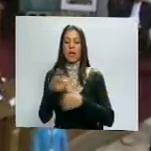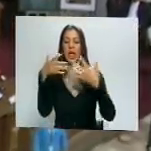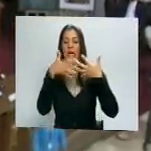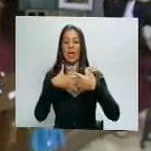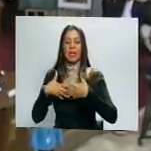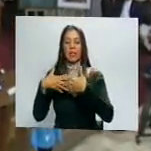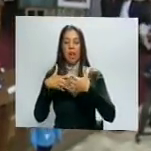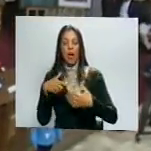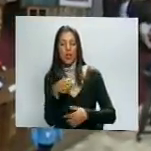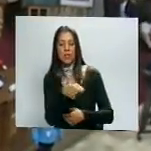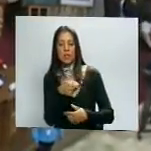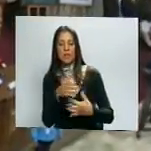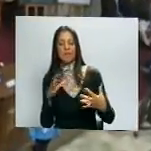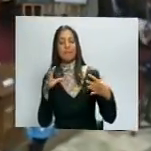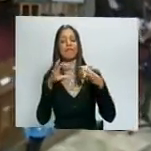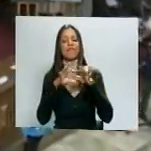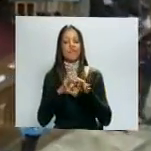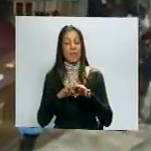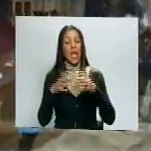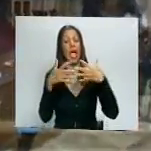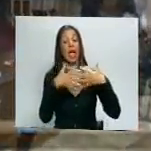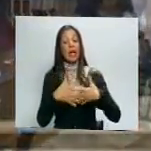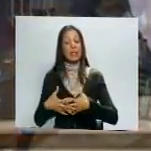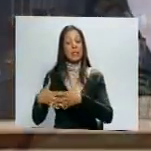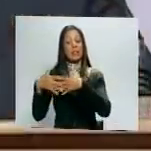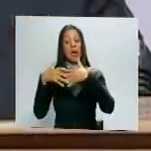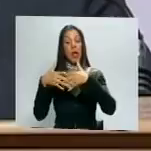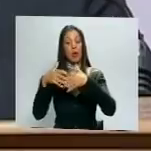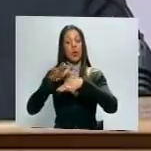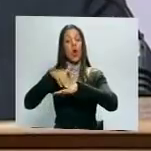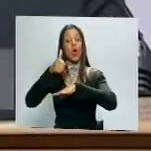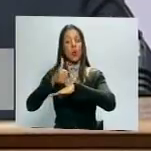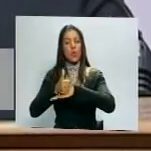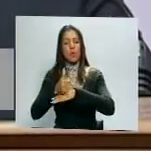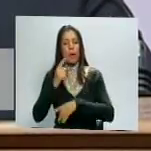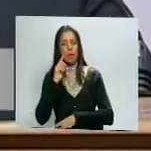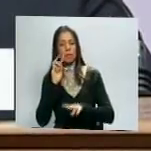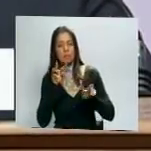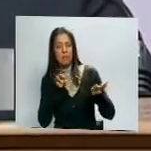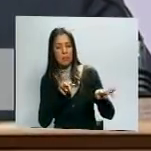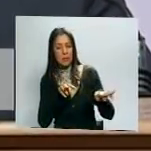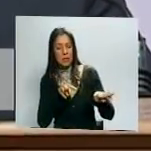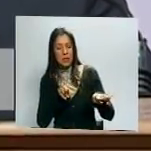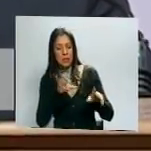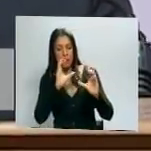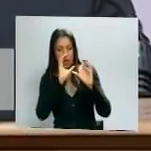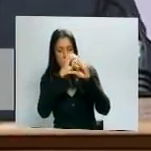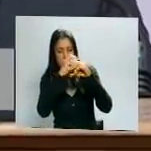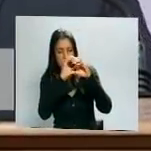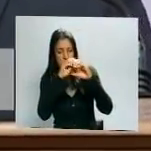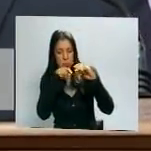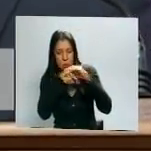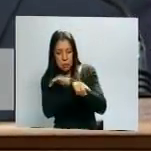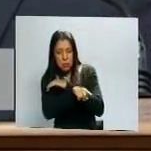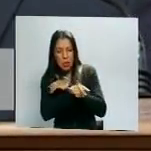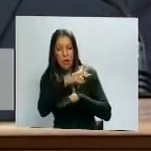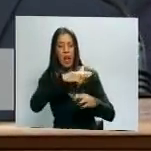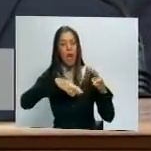norteamericano. Es el imperialismo quien apunta su arma contra la revolución